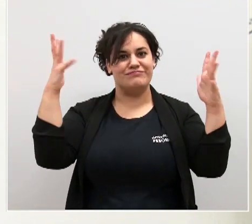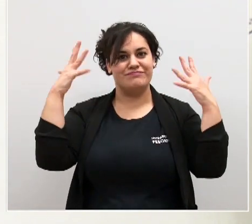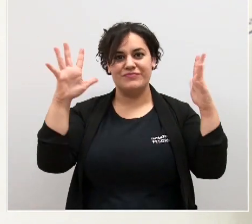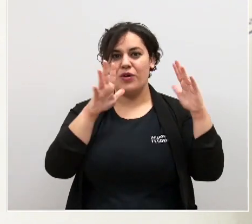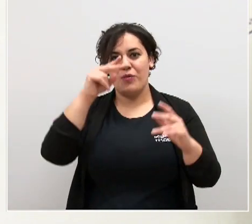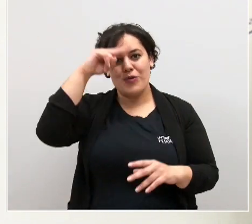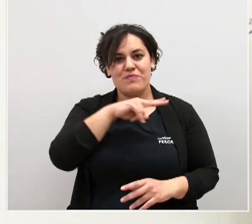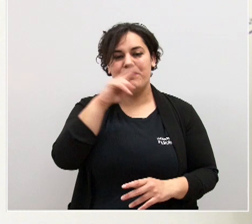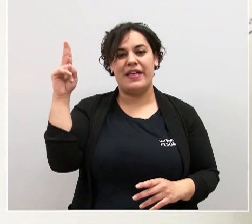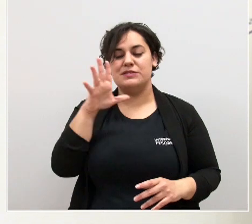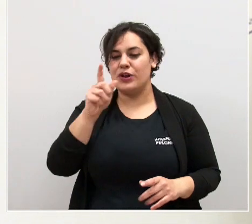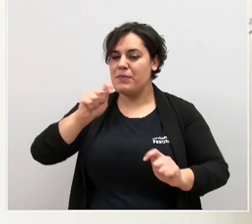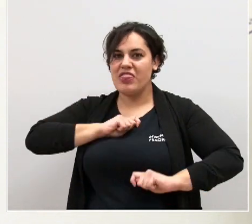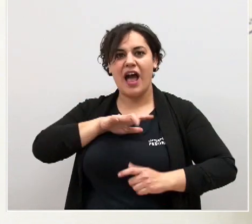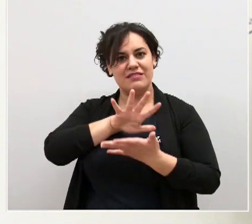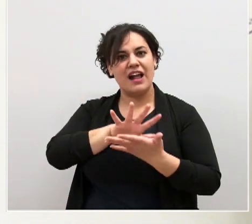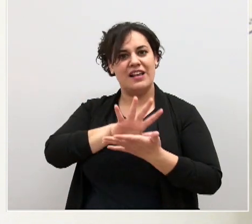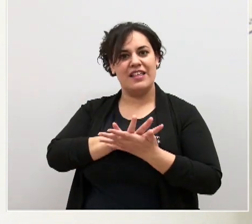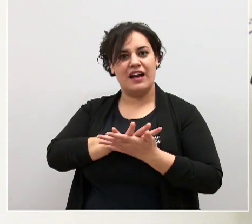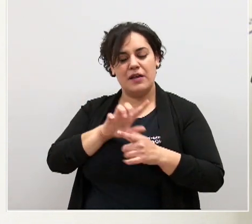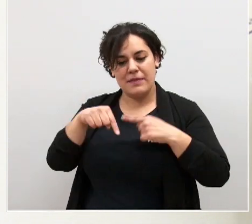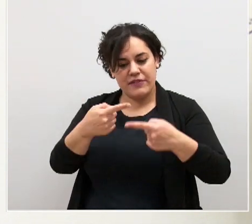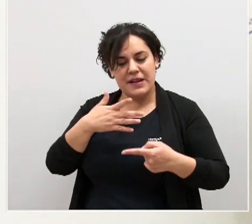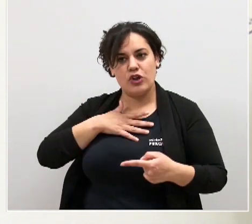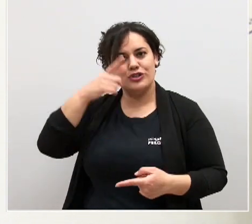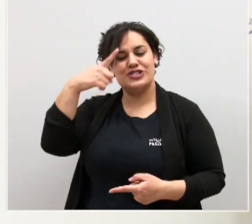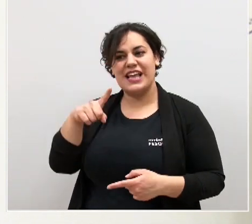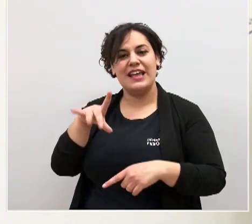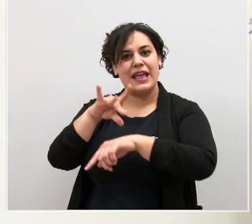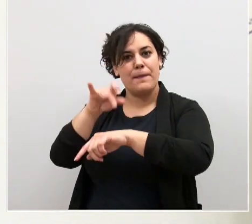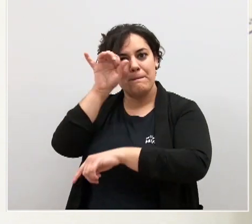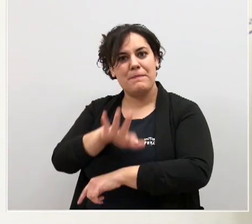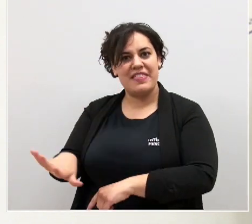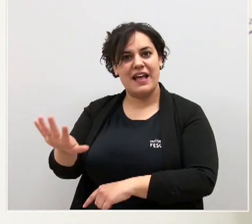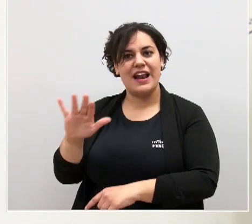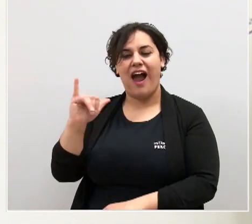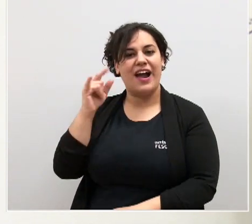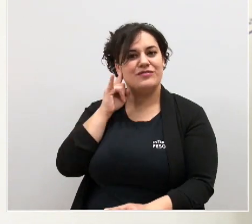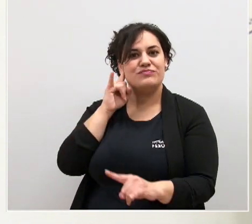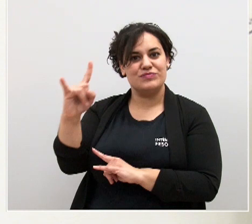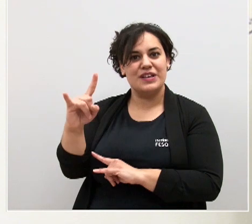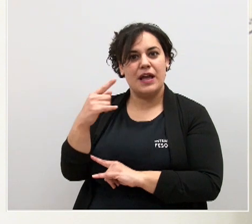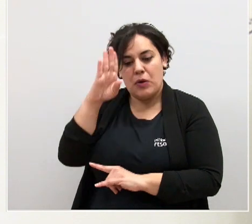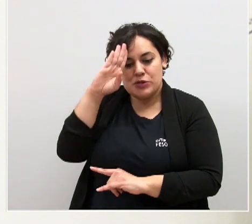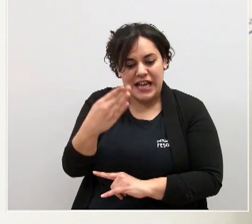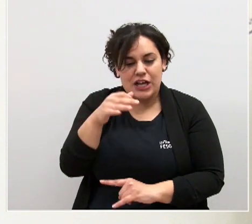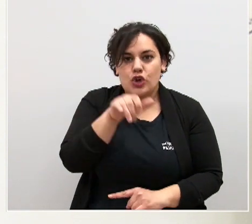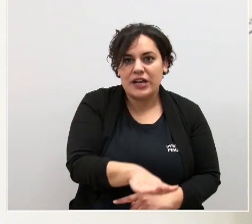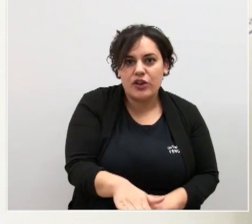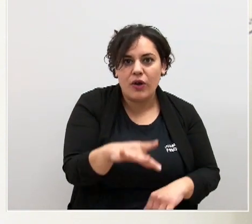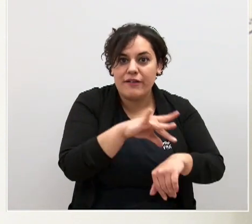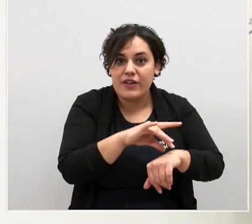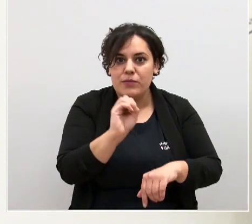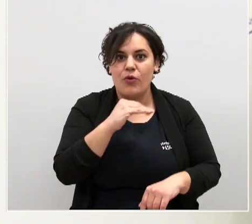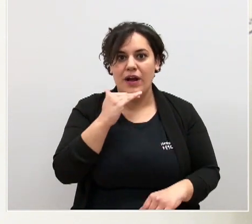la tranquilidad que ha supuesto para las familias el tener a un profesional pediátrico para resolver sus dudas y consultas en todo momento,